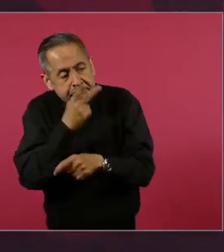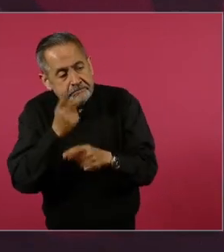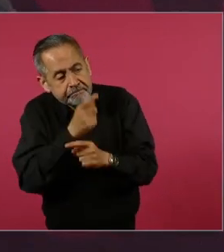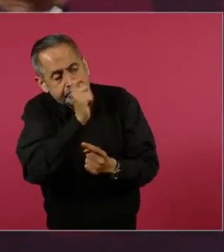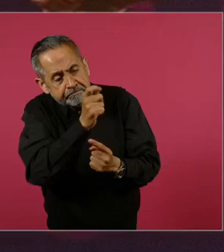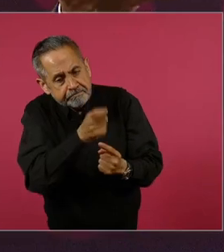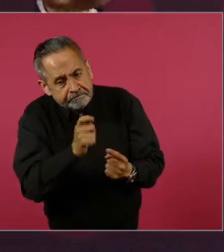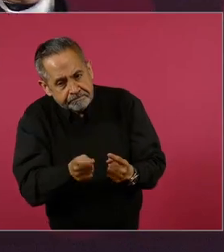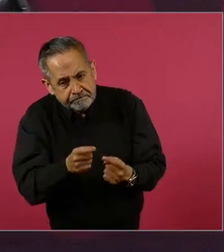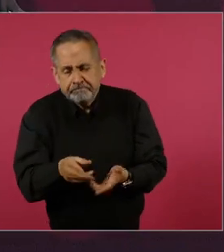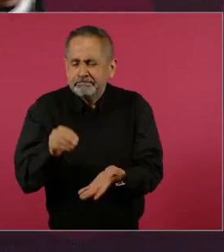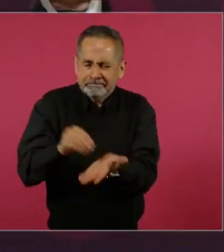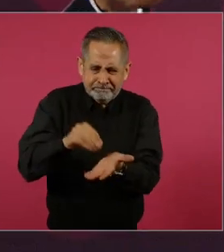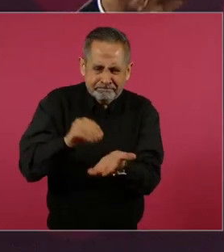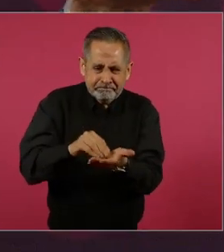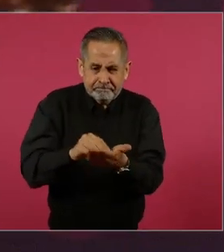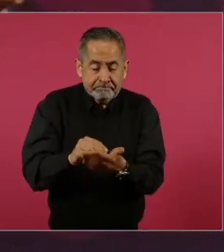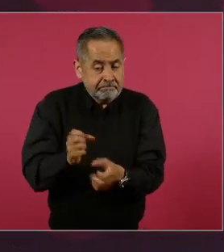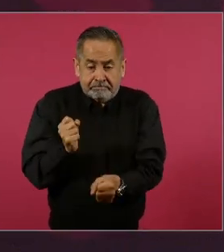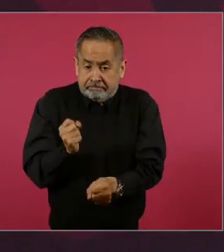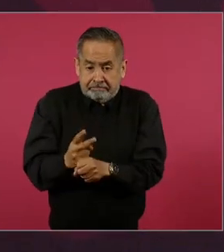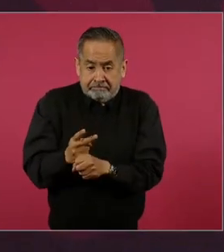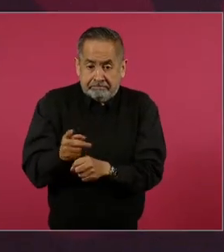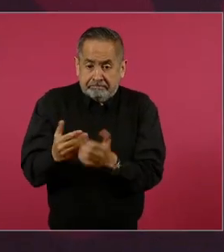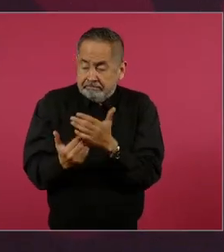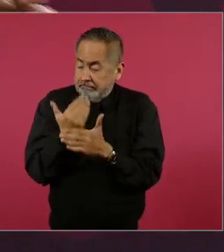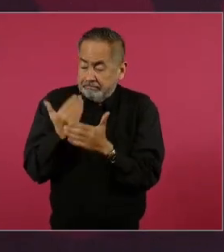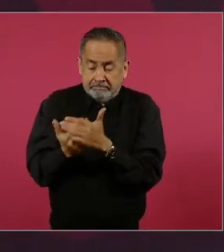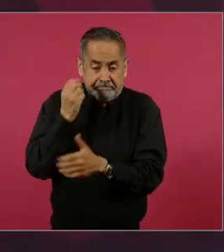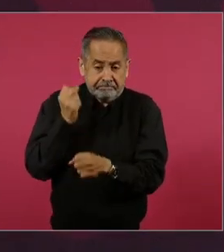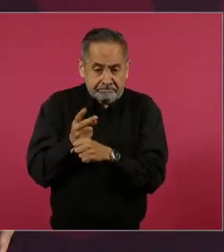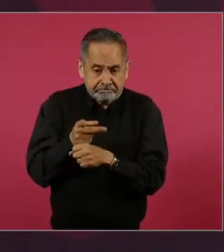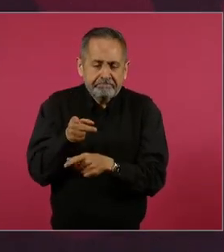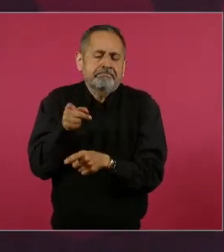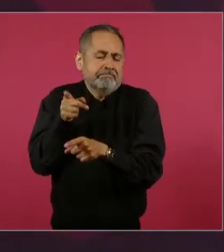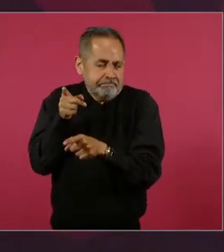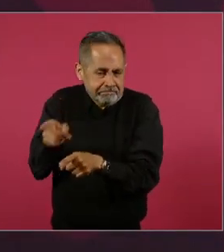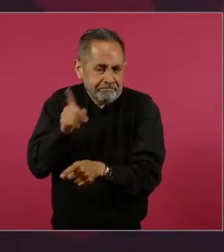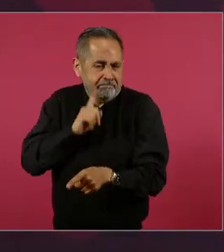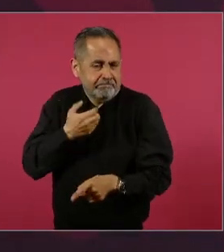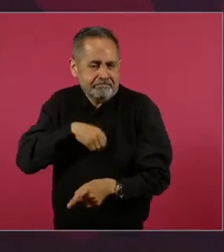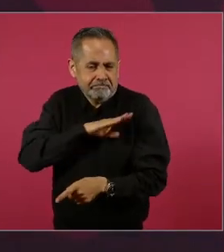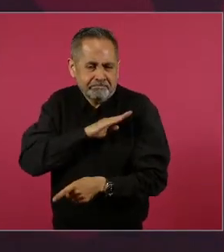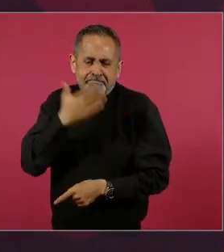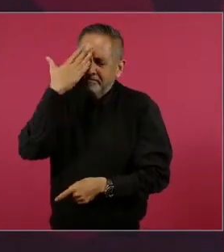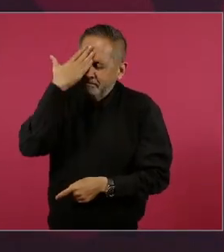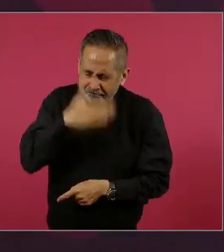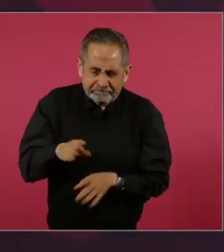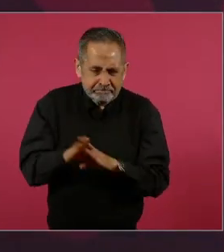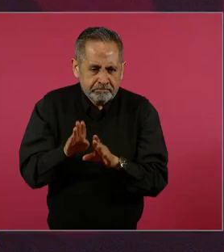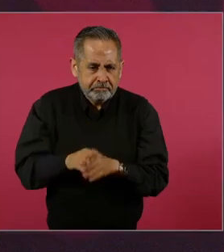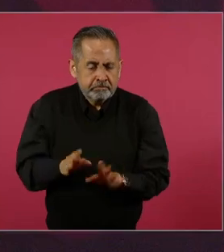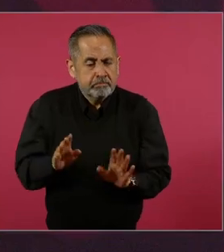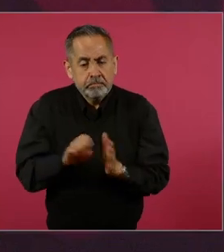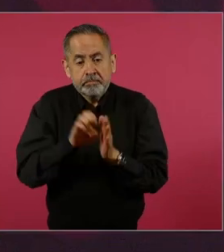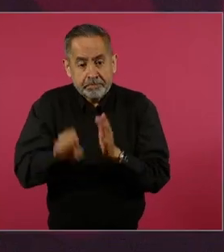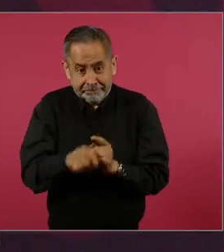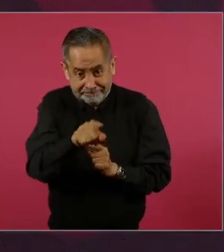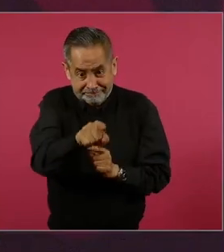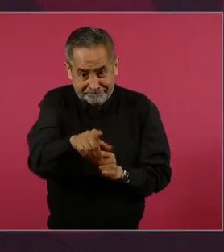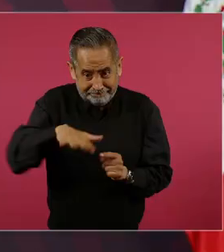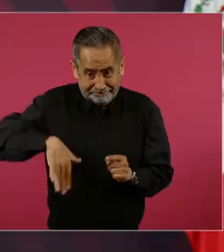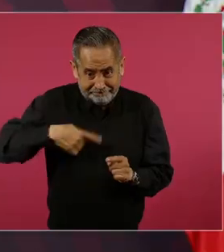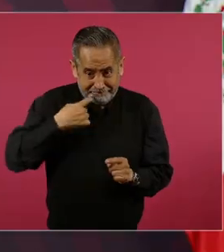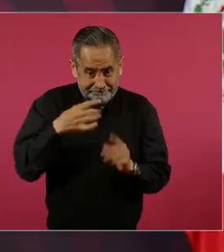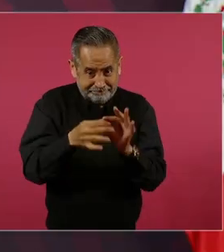todo eso desde muy temprano, y ella lo sabe. Entonces, esos casos, como el